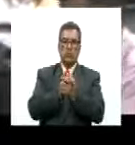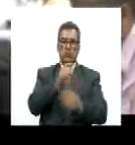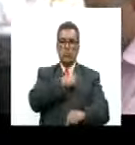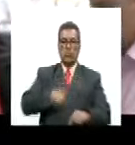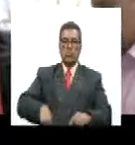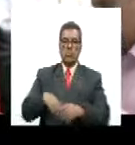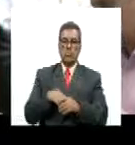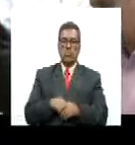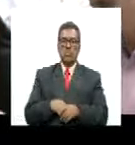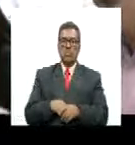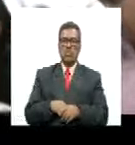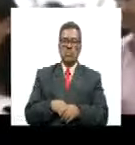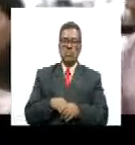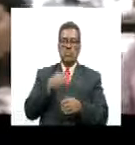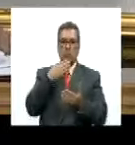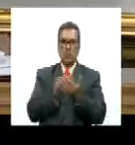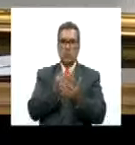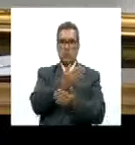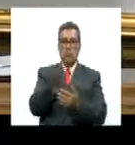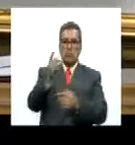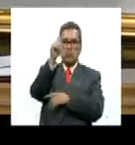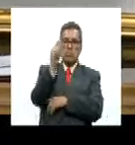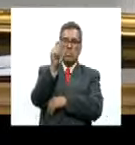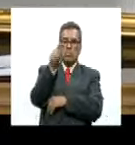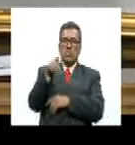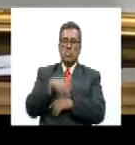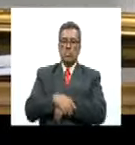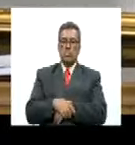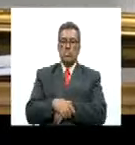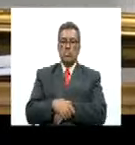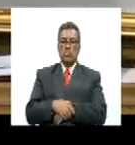presidente. Gracias a usted, diputado.